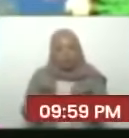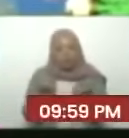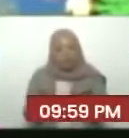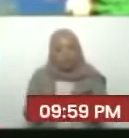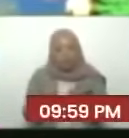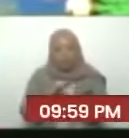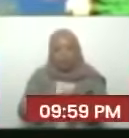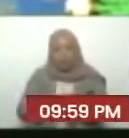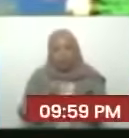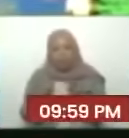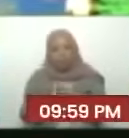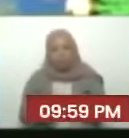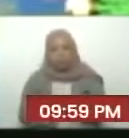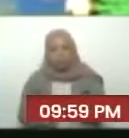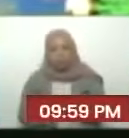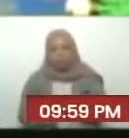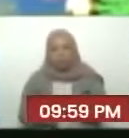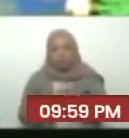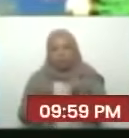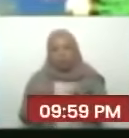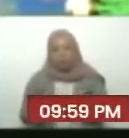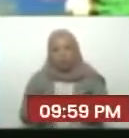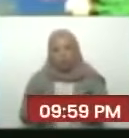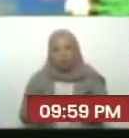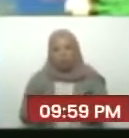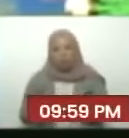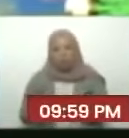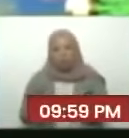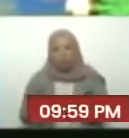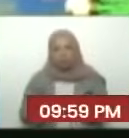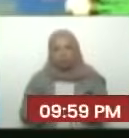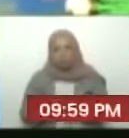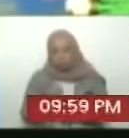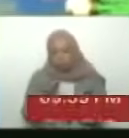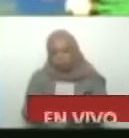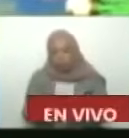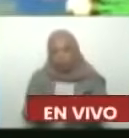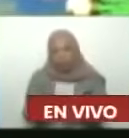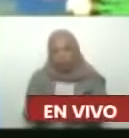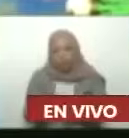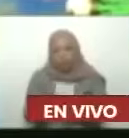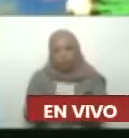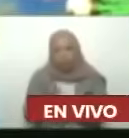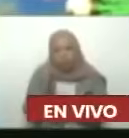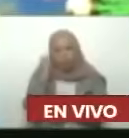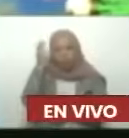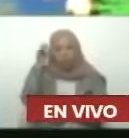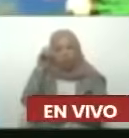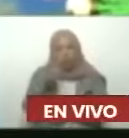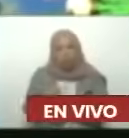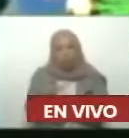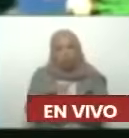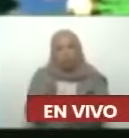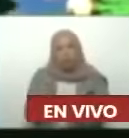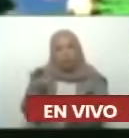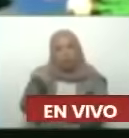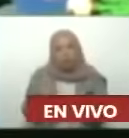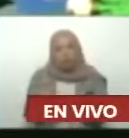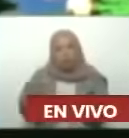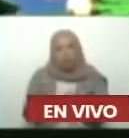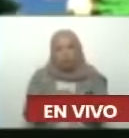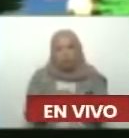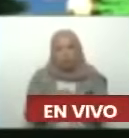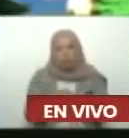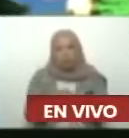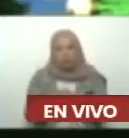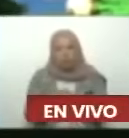cambió. Y encontrarnos en este momento manifestando y dándole conocimiento al pueblo del estado de Aragua de una alianza, que yo digo